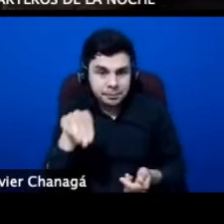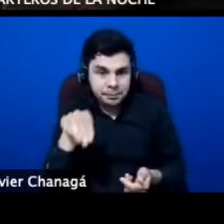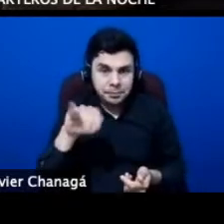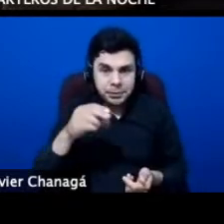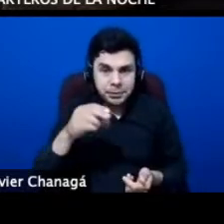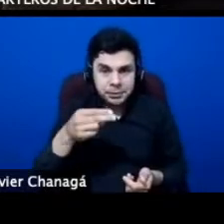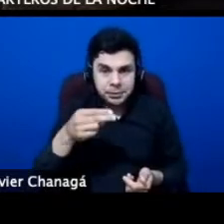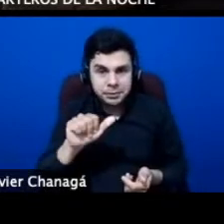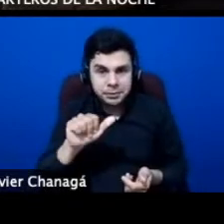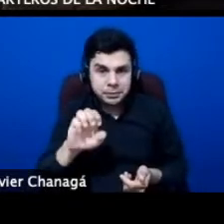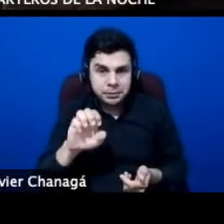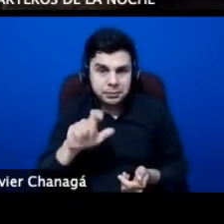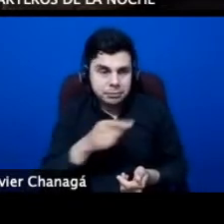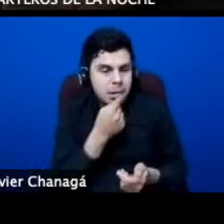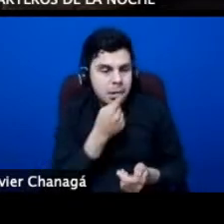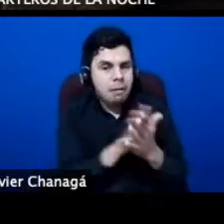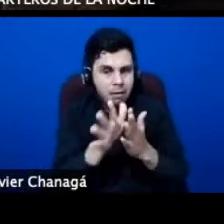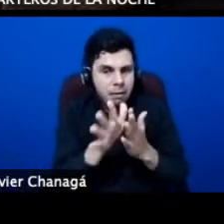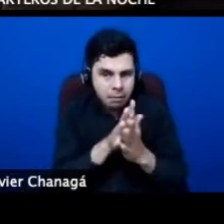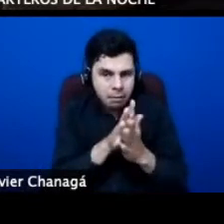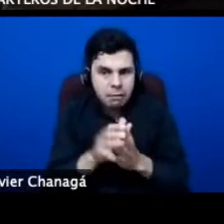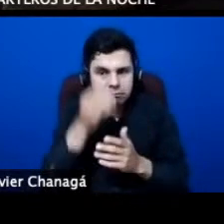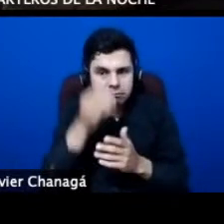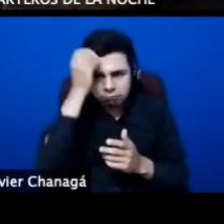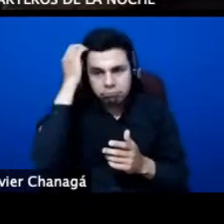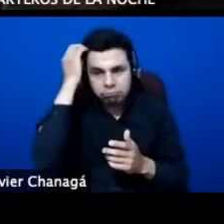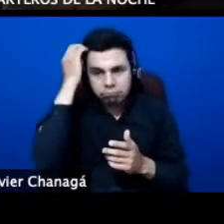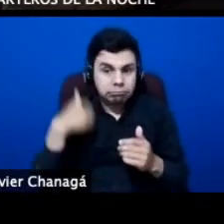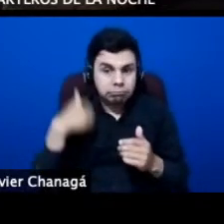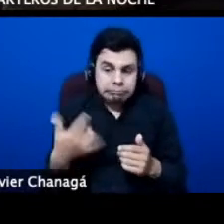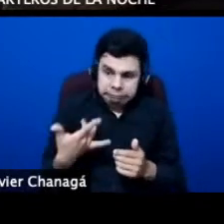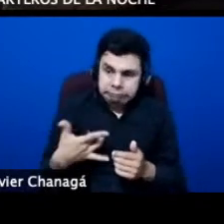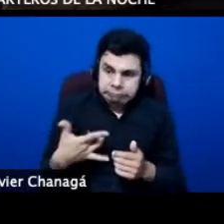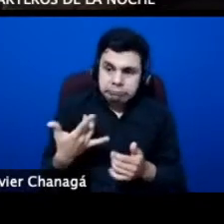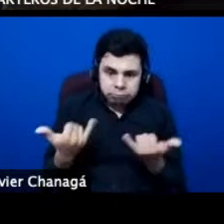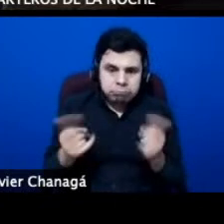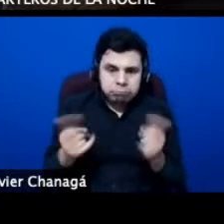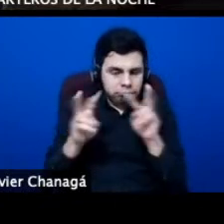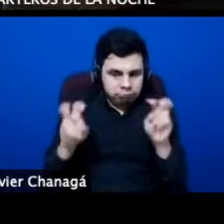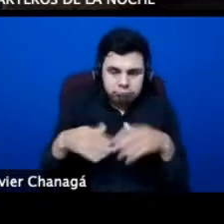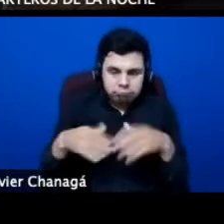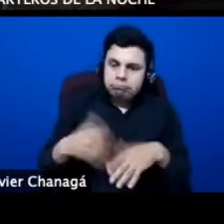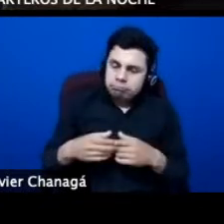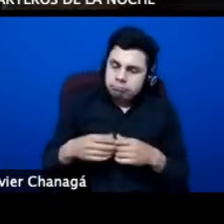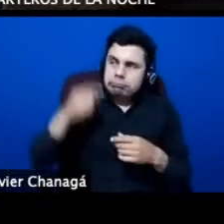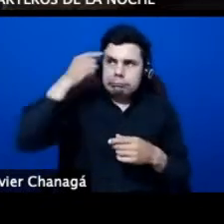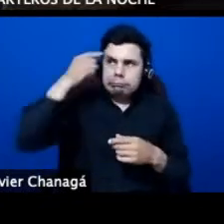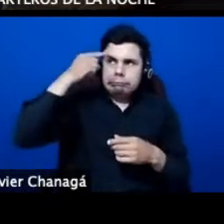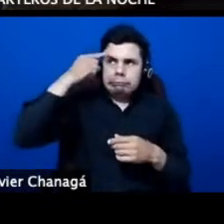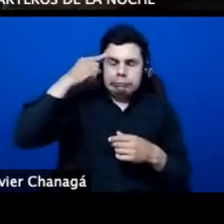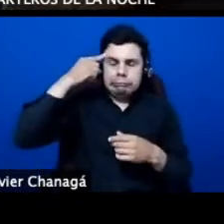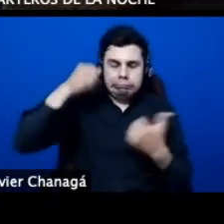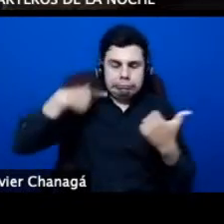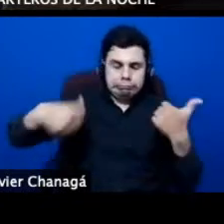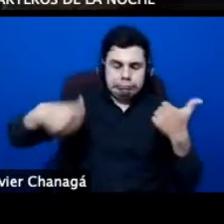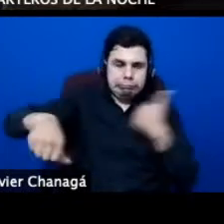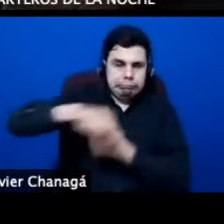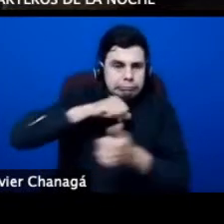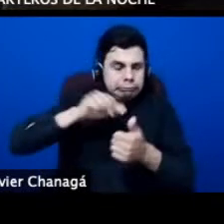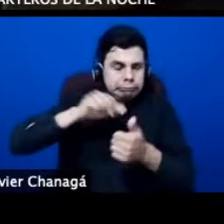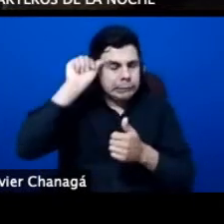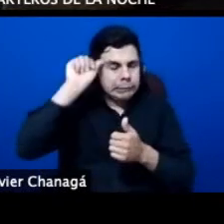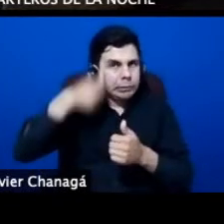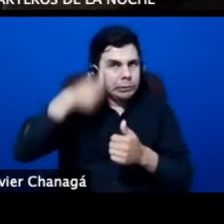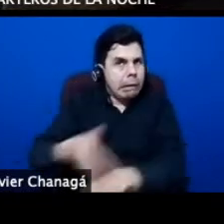mí este tema en lo particular me obligó a volver a ser hijo, a volver a ser familia.